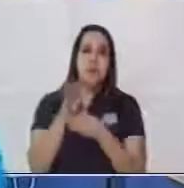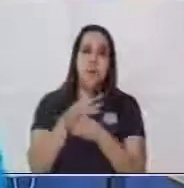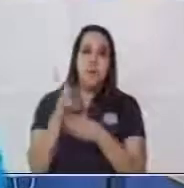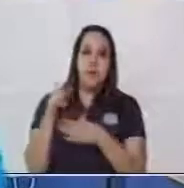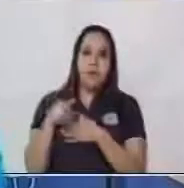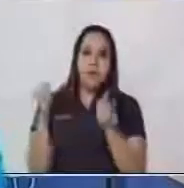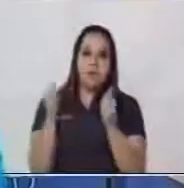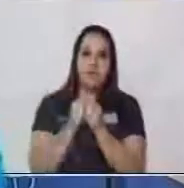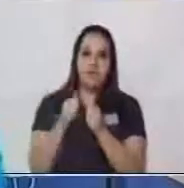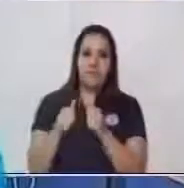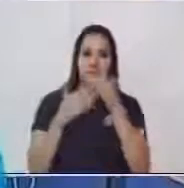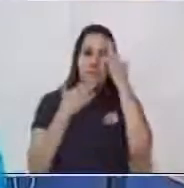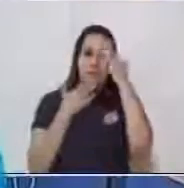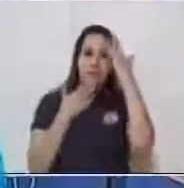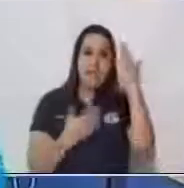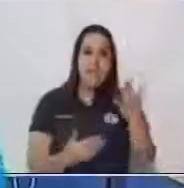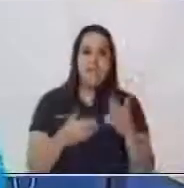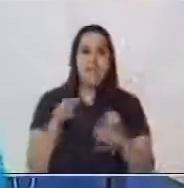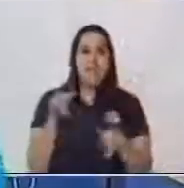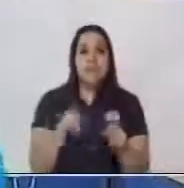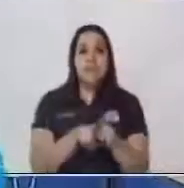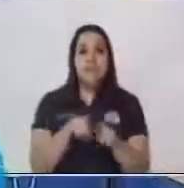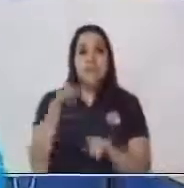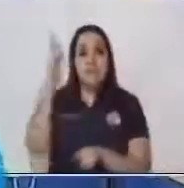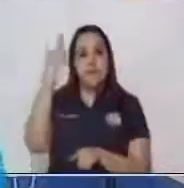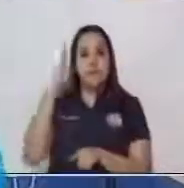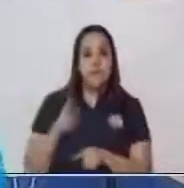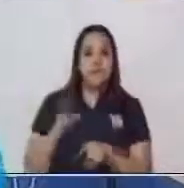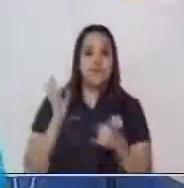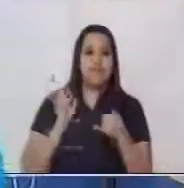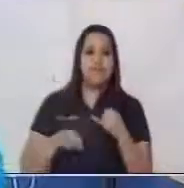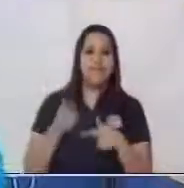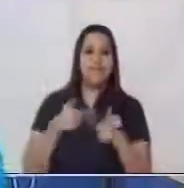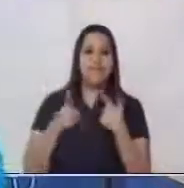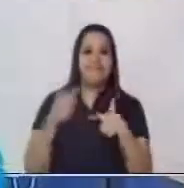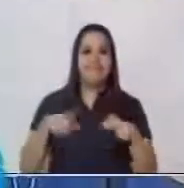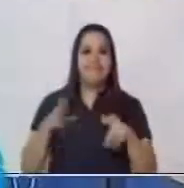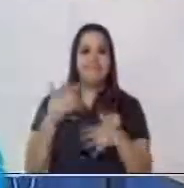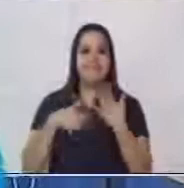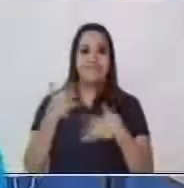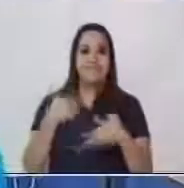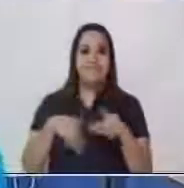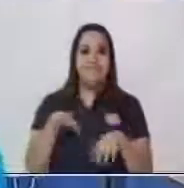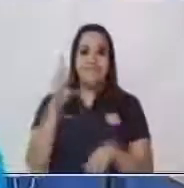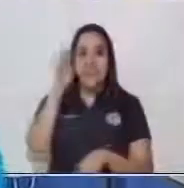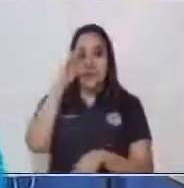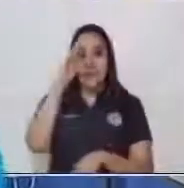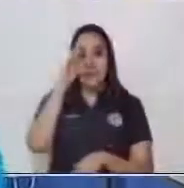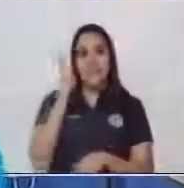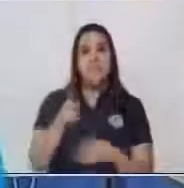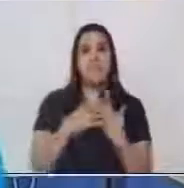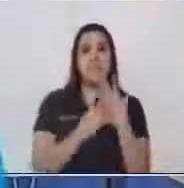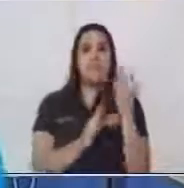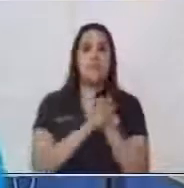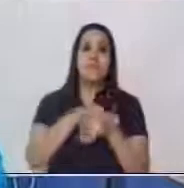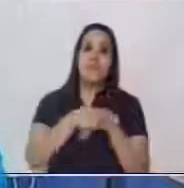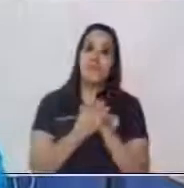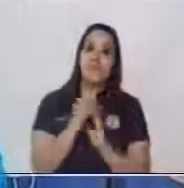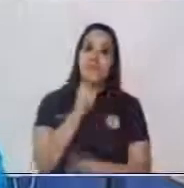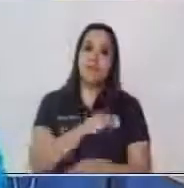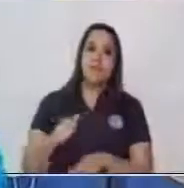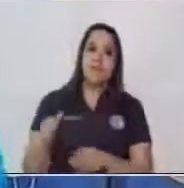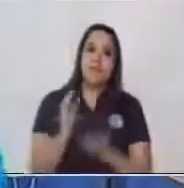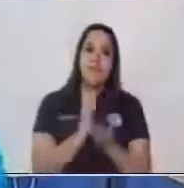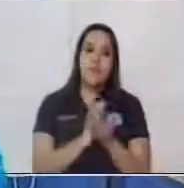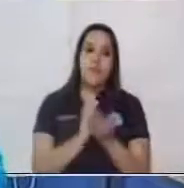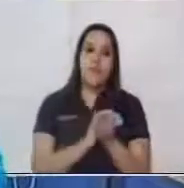momento. Agradecemos a Lourdes la interpretación de lengua de señas y te recordamos lavar tus manos constantemente con